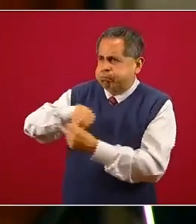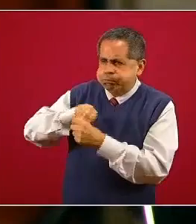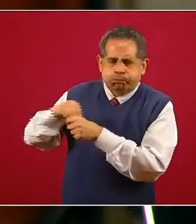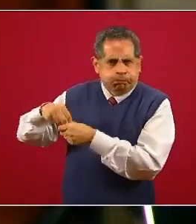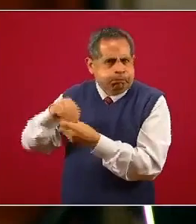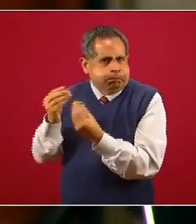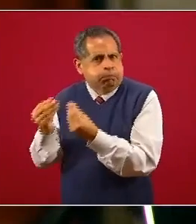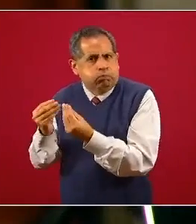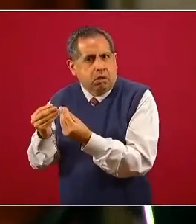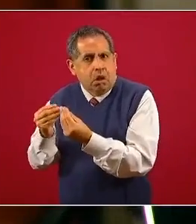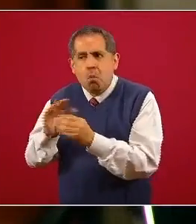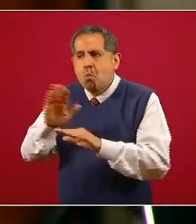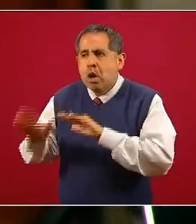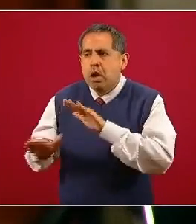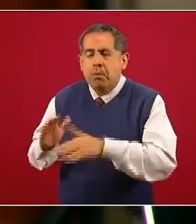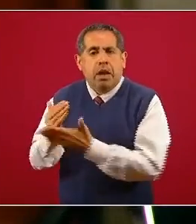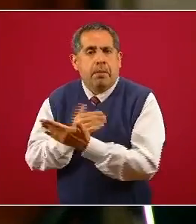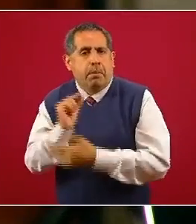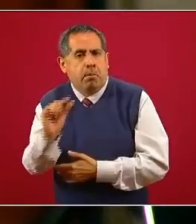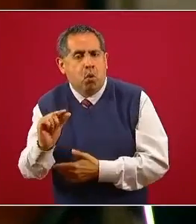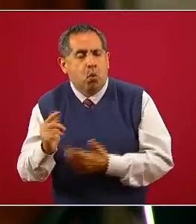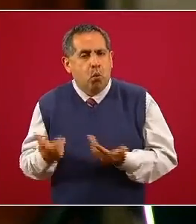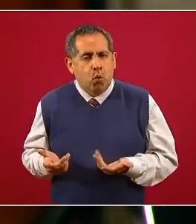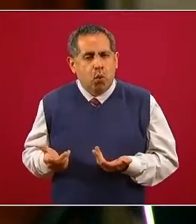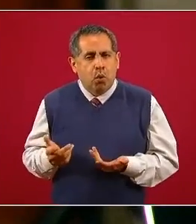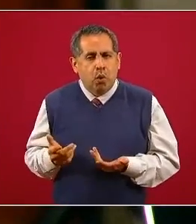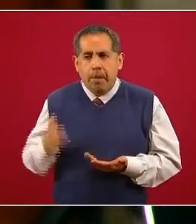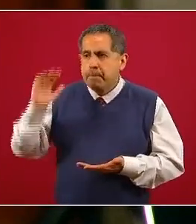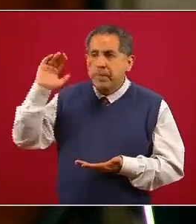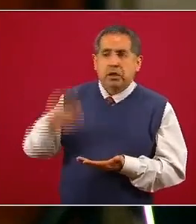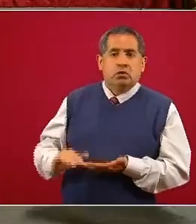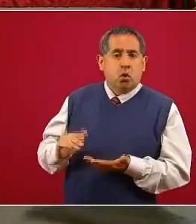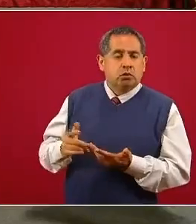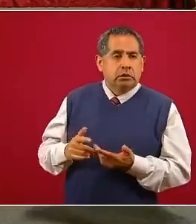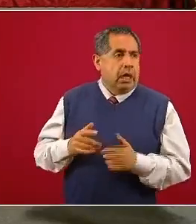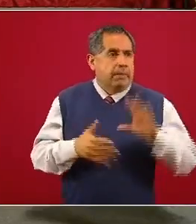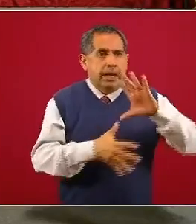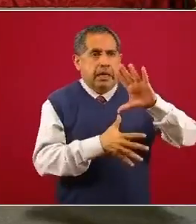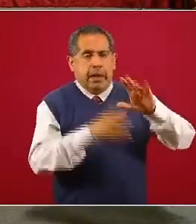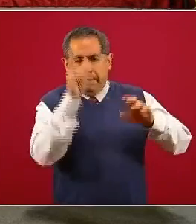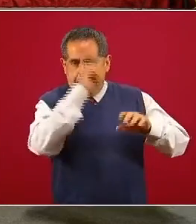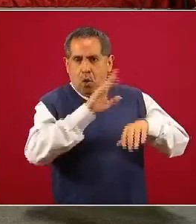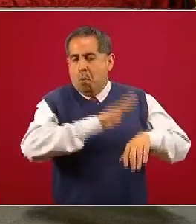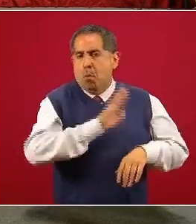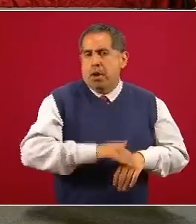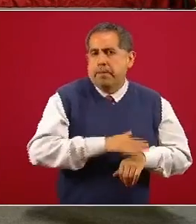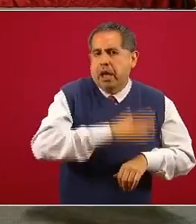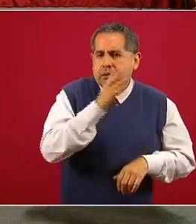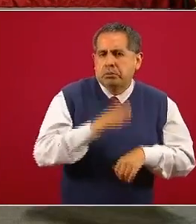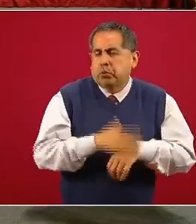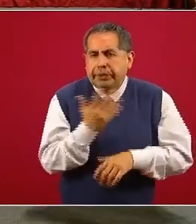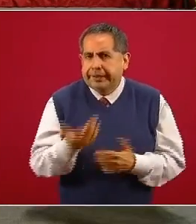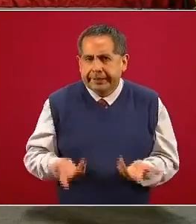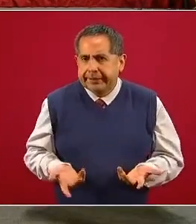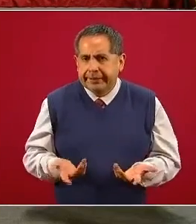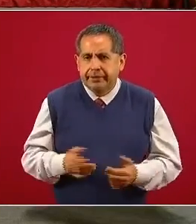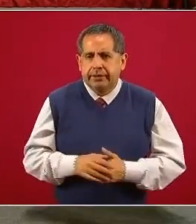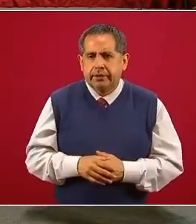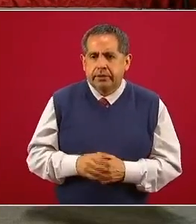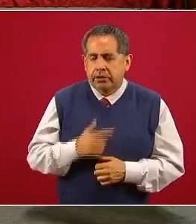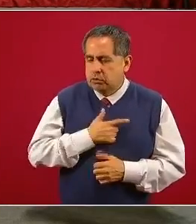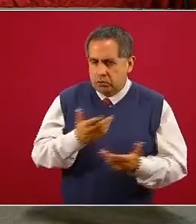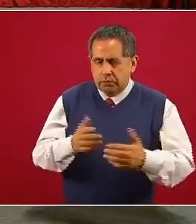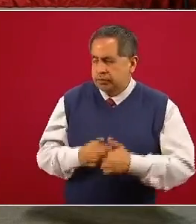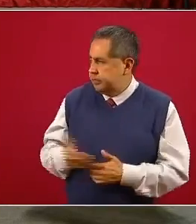población en general tenga una tasa que es 10 veces menor a la de América y Asia y Europa? Con